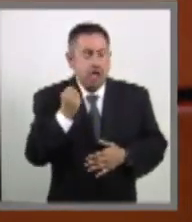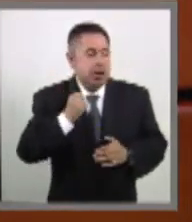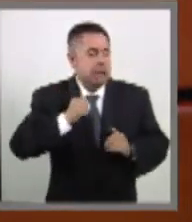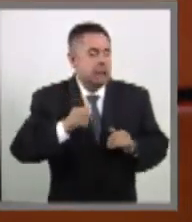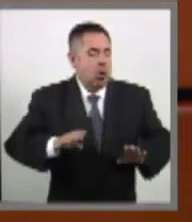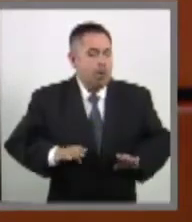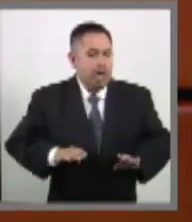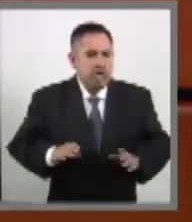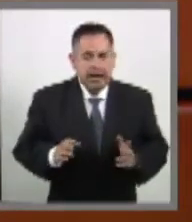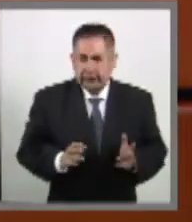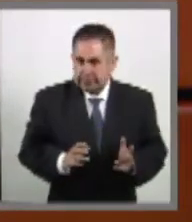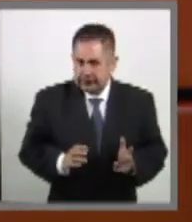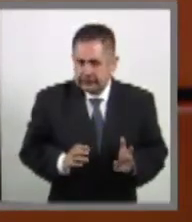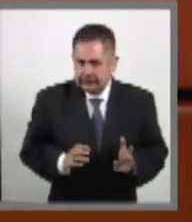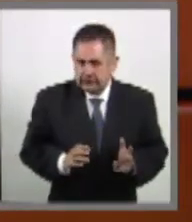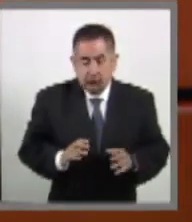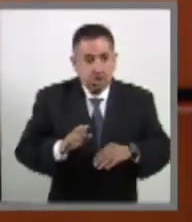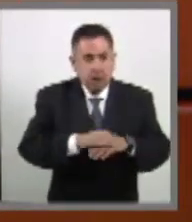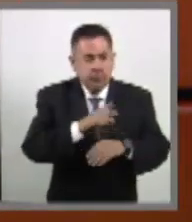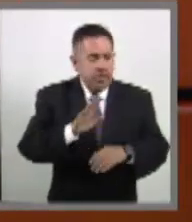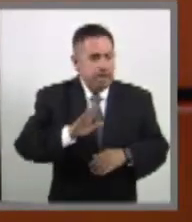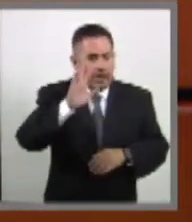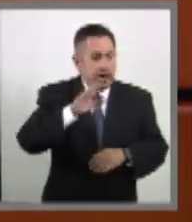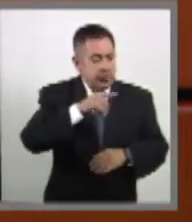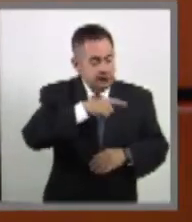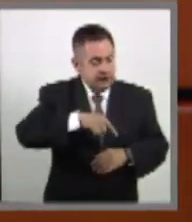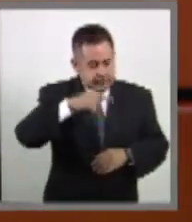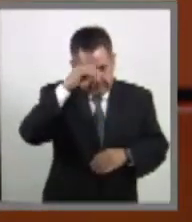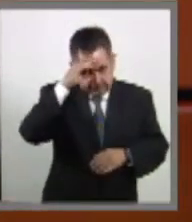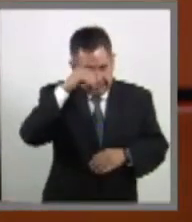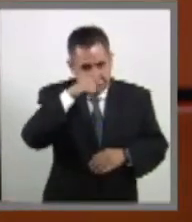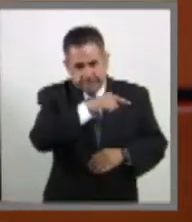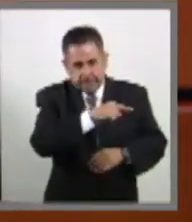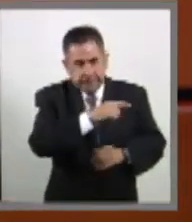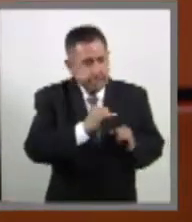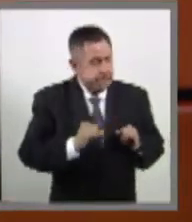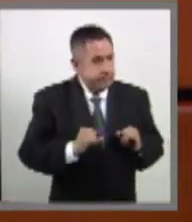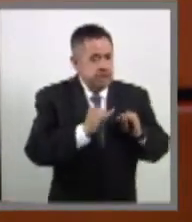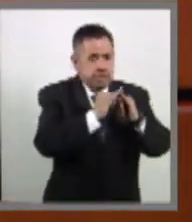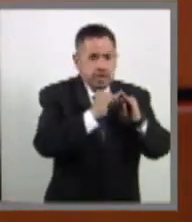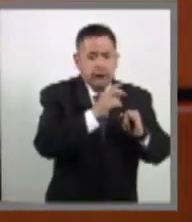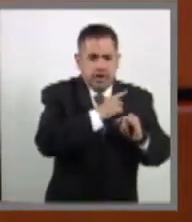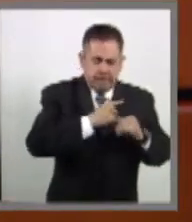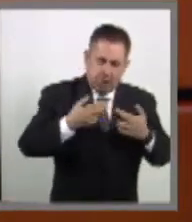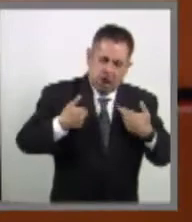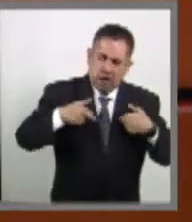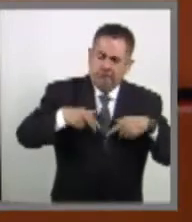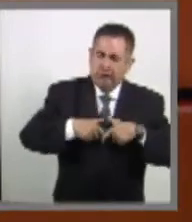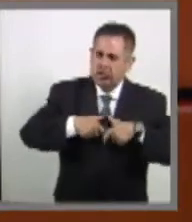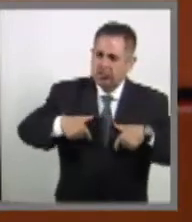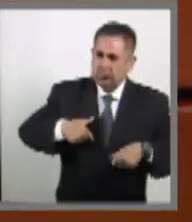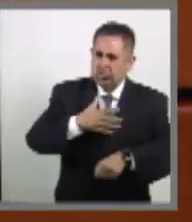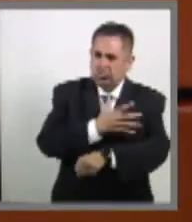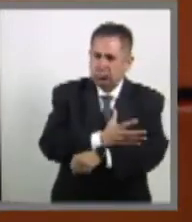porque nos parece que la institución a la que debió representar con